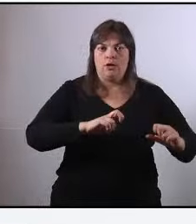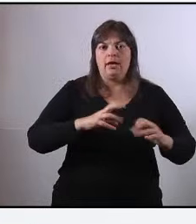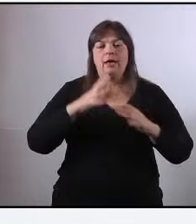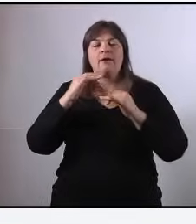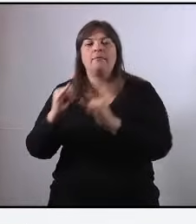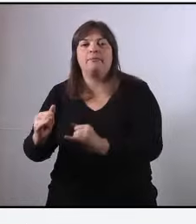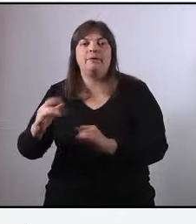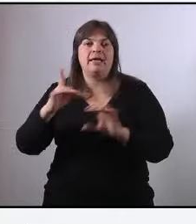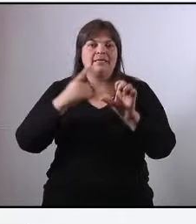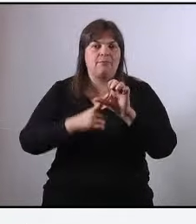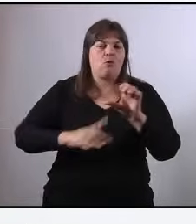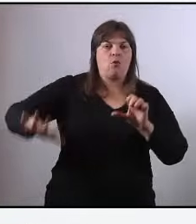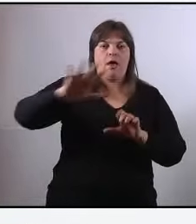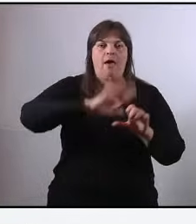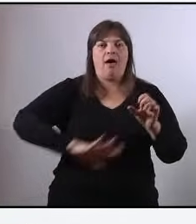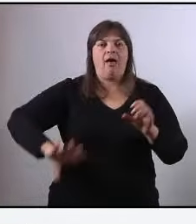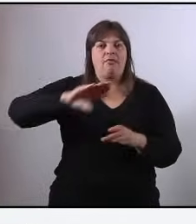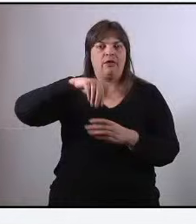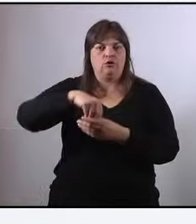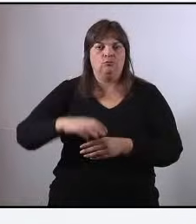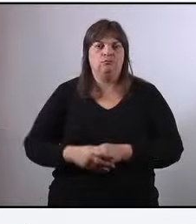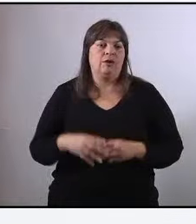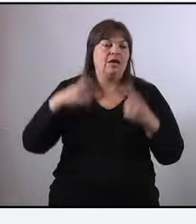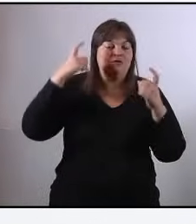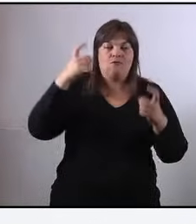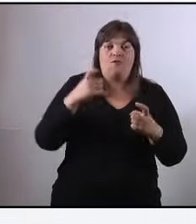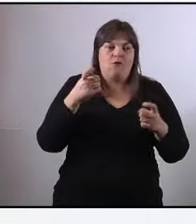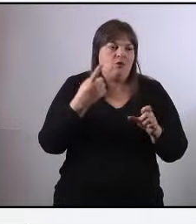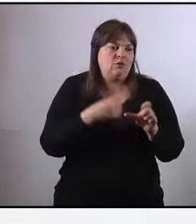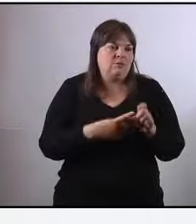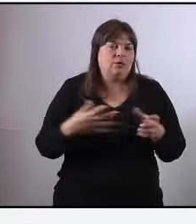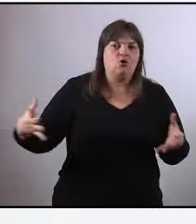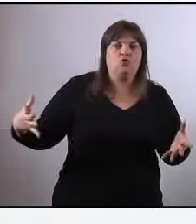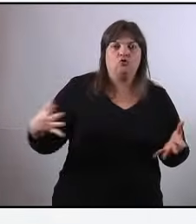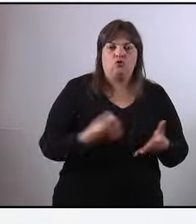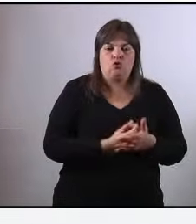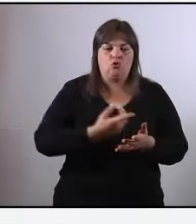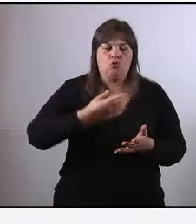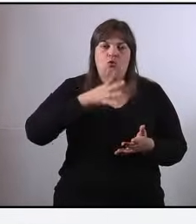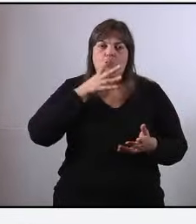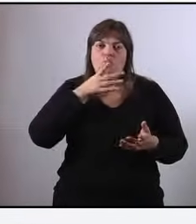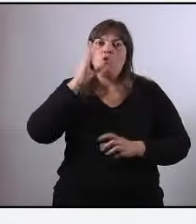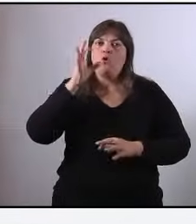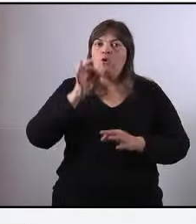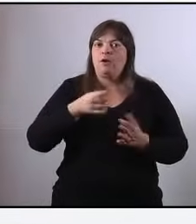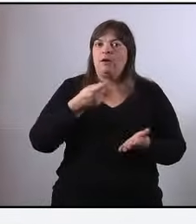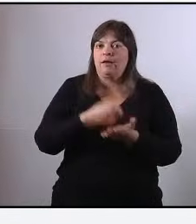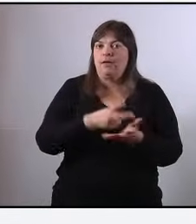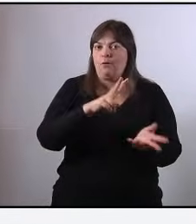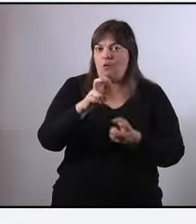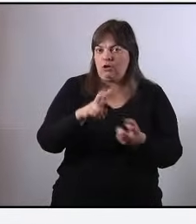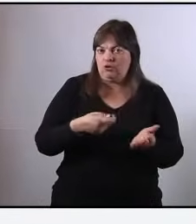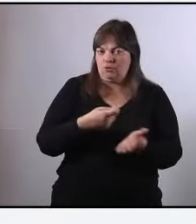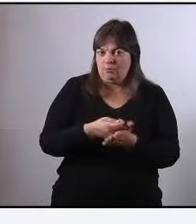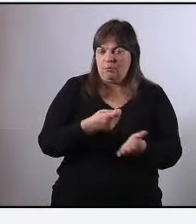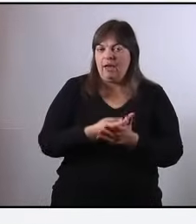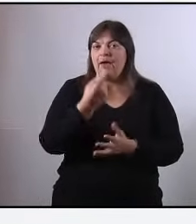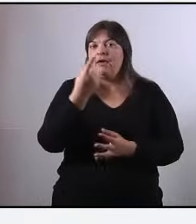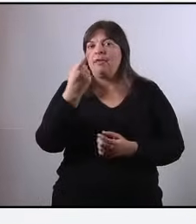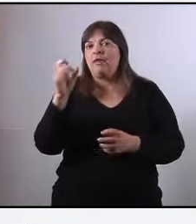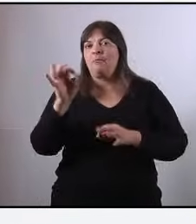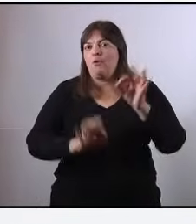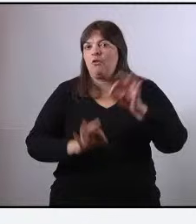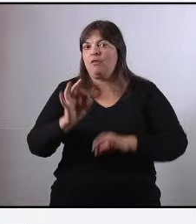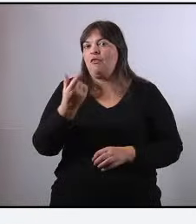destino en nuestra región. Esfuerzo de todos los extremeños, que son los que pagan impuestos, y 100% de dinero